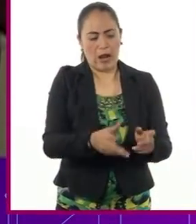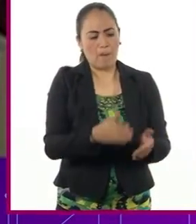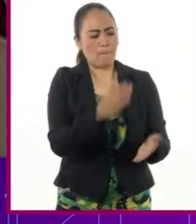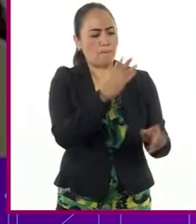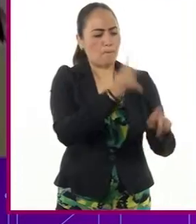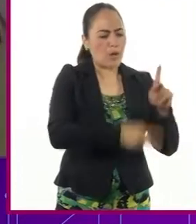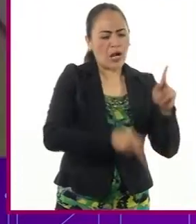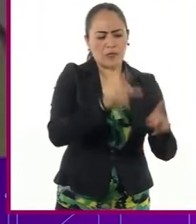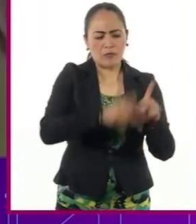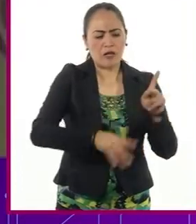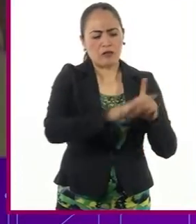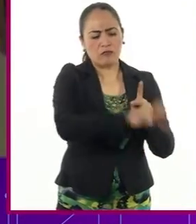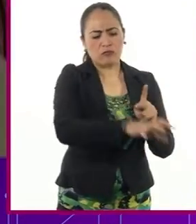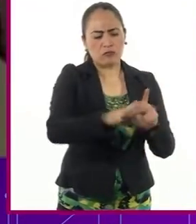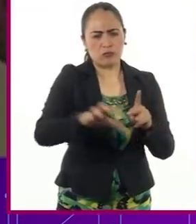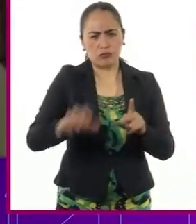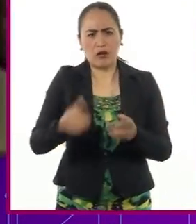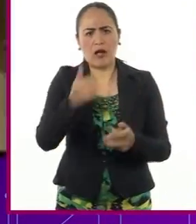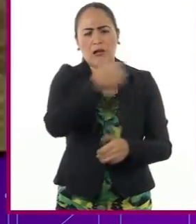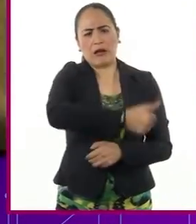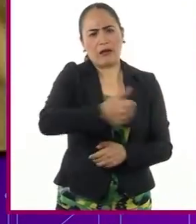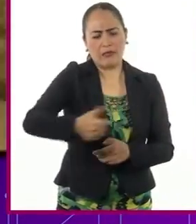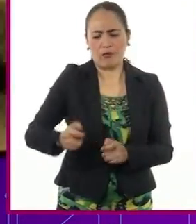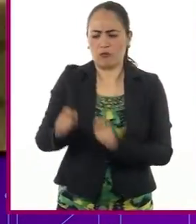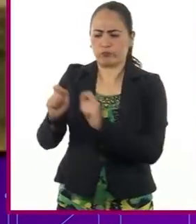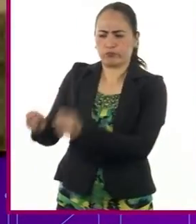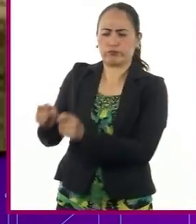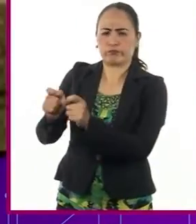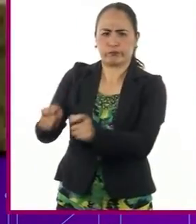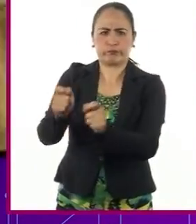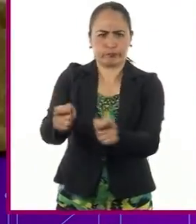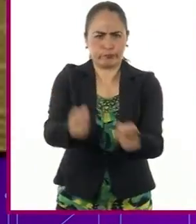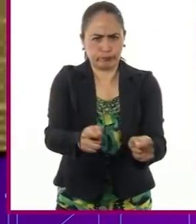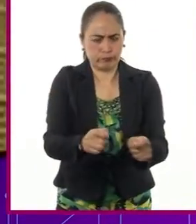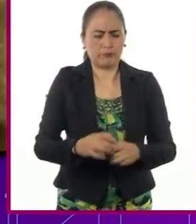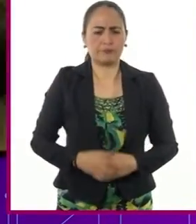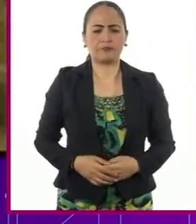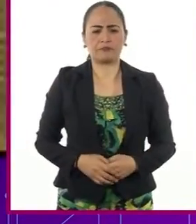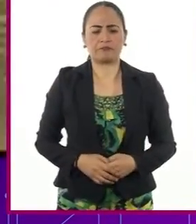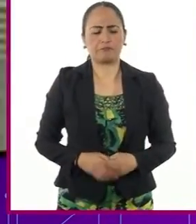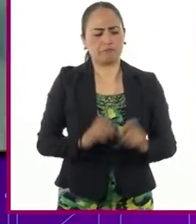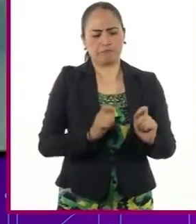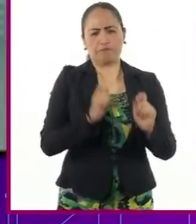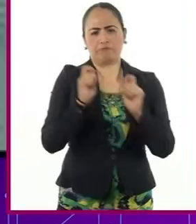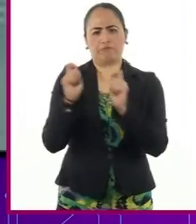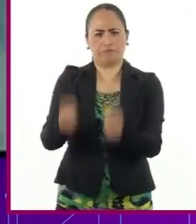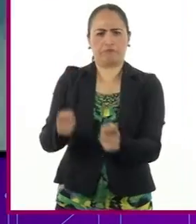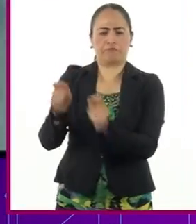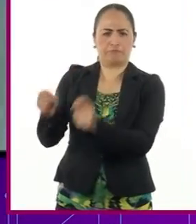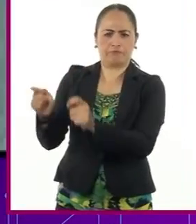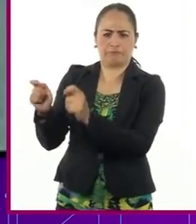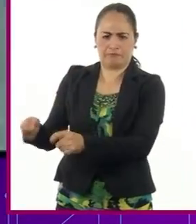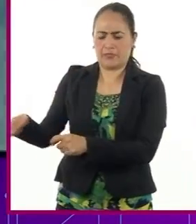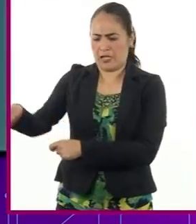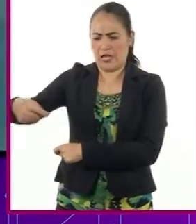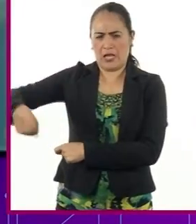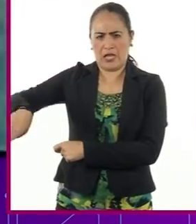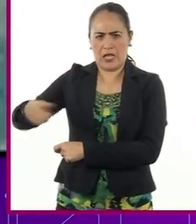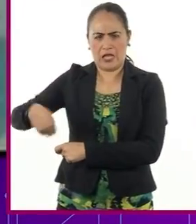o altépetl que existían en Mesoamérica, se los repartieron entre los